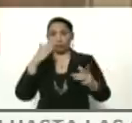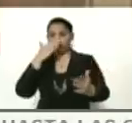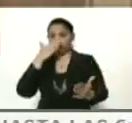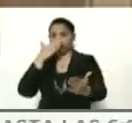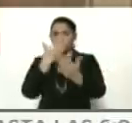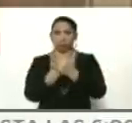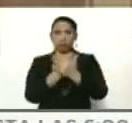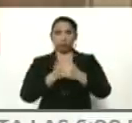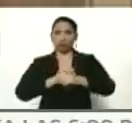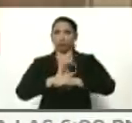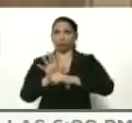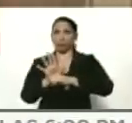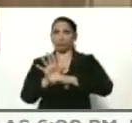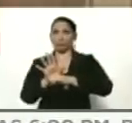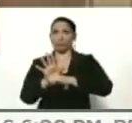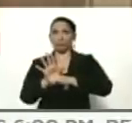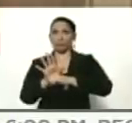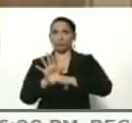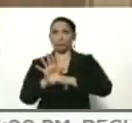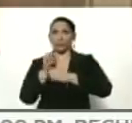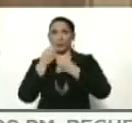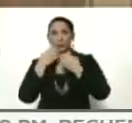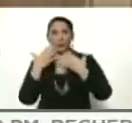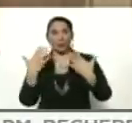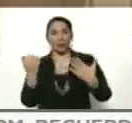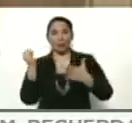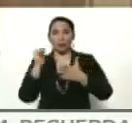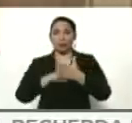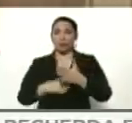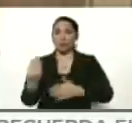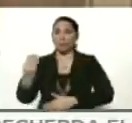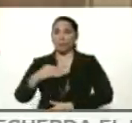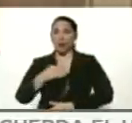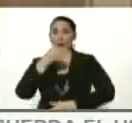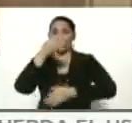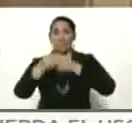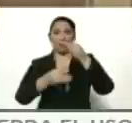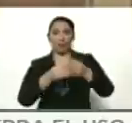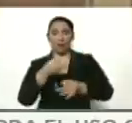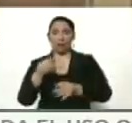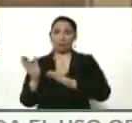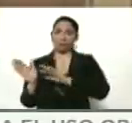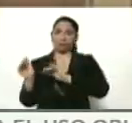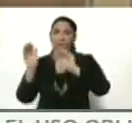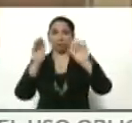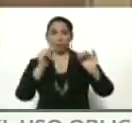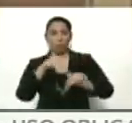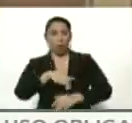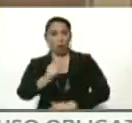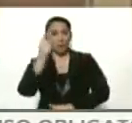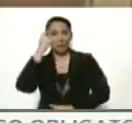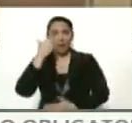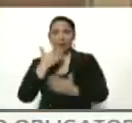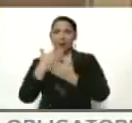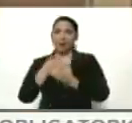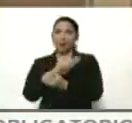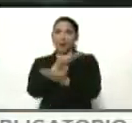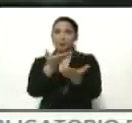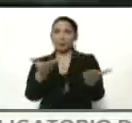al COVID-19. Bueno, sin más a qué hacer referencia, nos despedimos por el día de hoy. Muchísimas